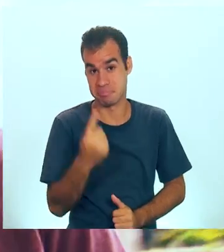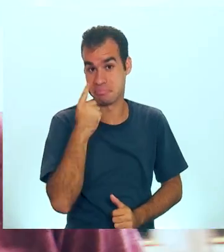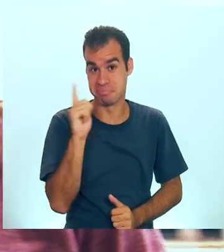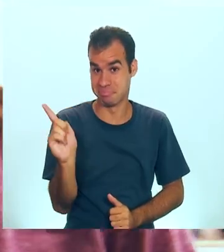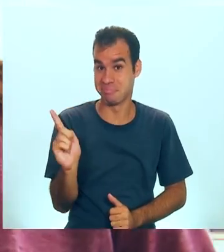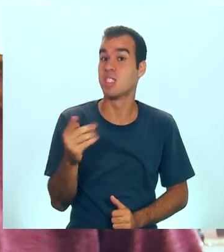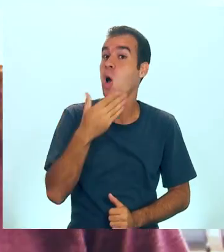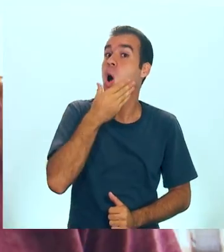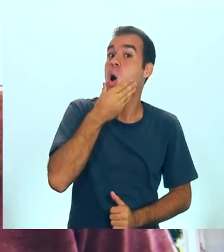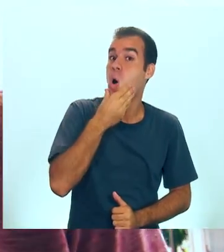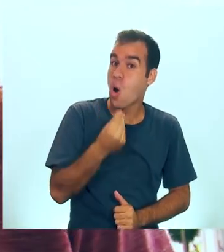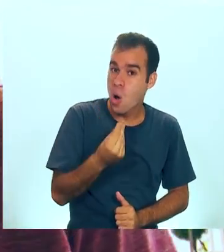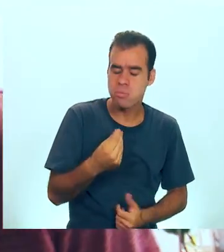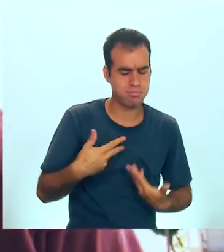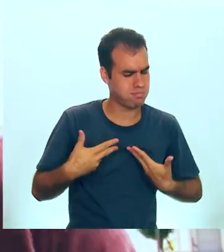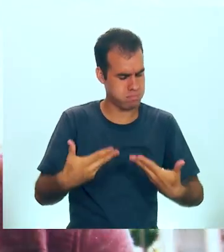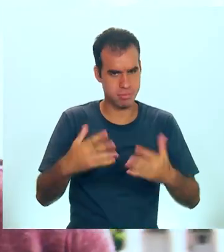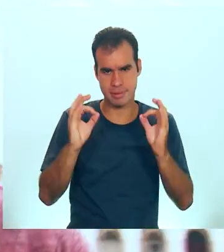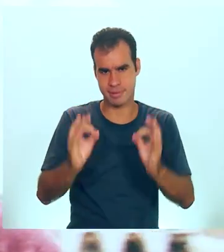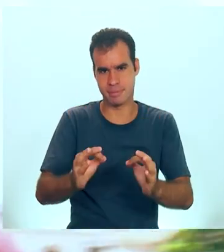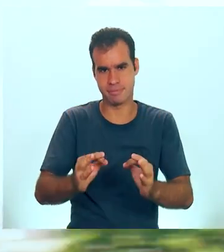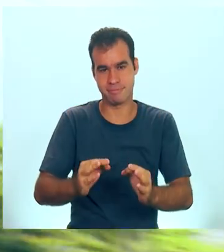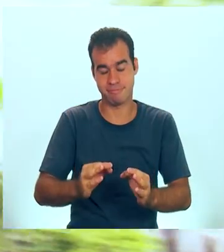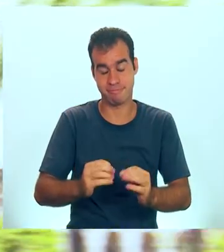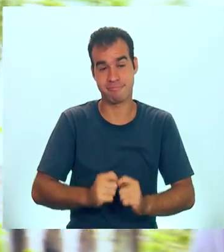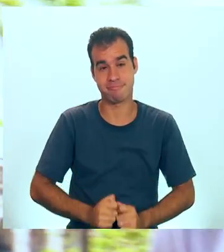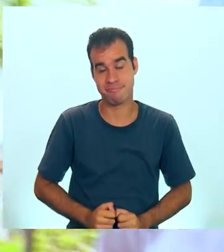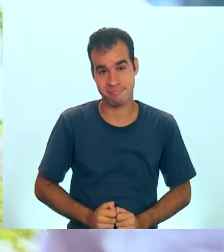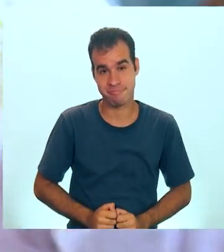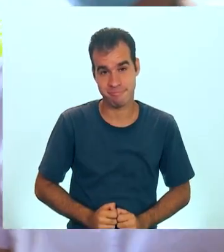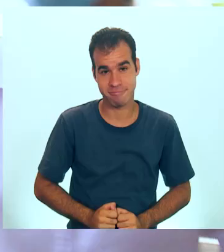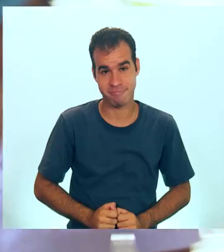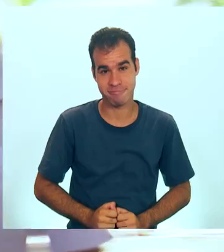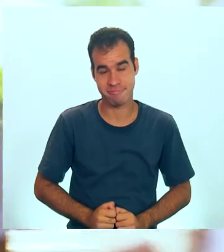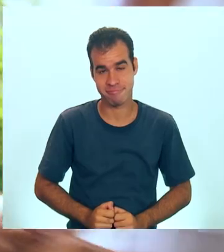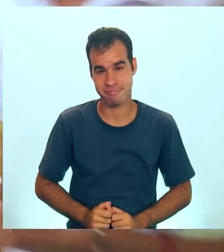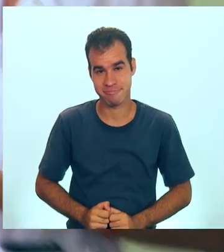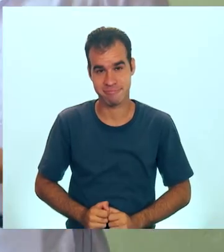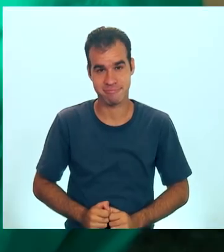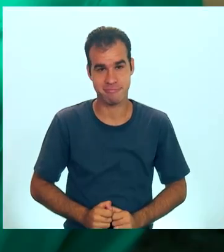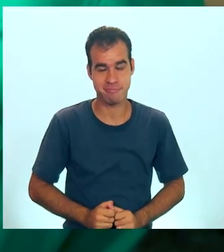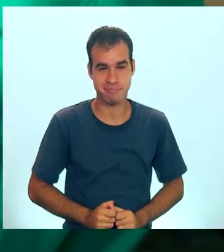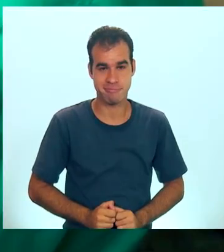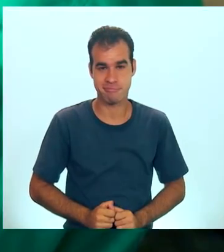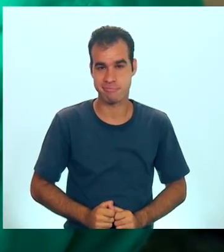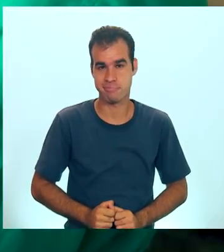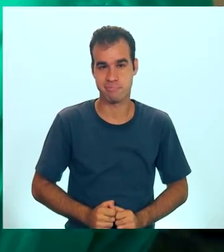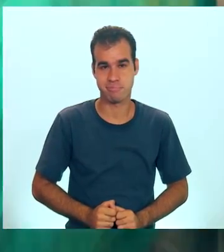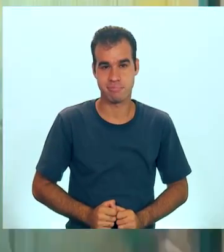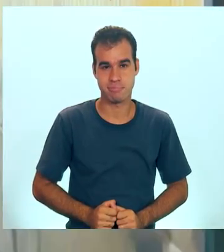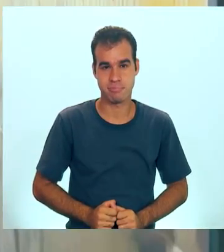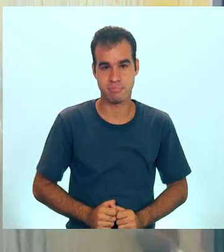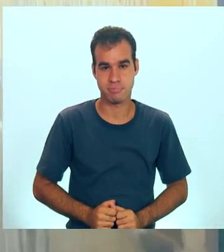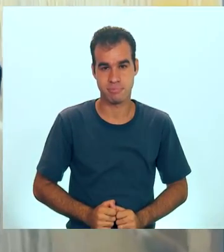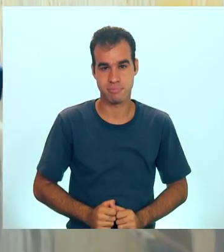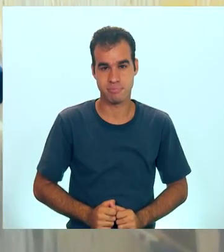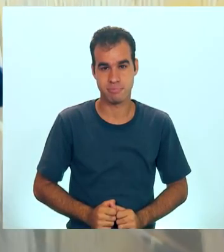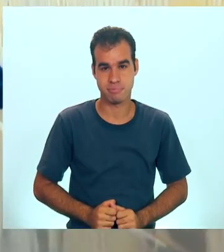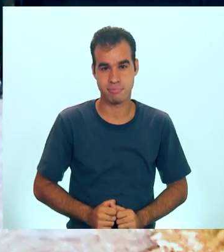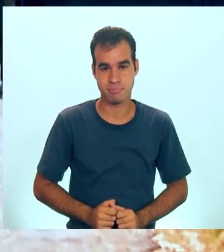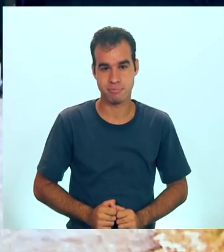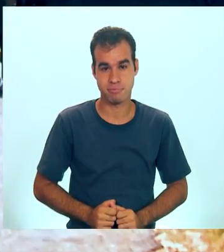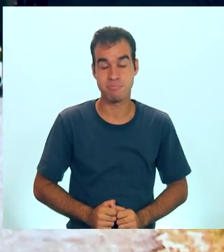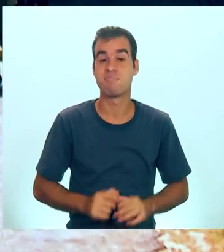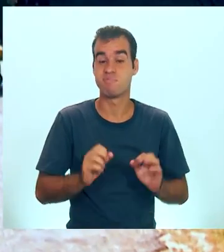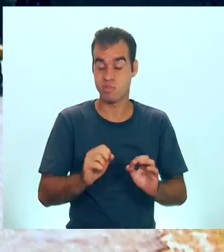juventud cienfueguera que apuesta por la vida. No hay más nada que decir. Desde Cienfuegos, Jóvenes por la Vida. Escribo con tu vida y con la mía,